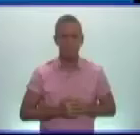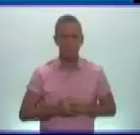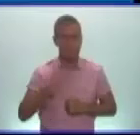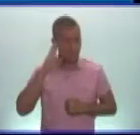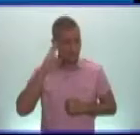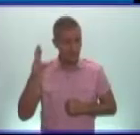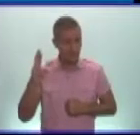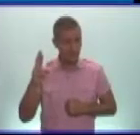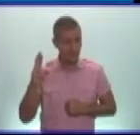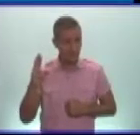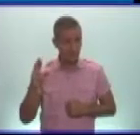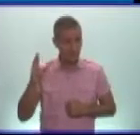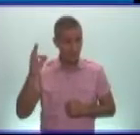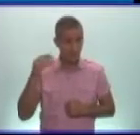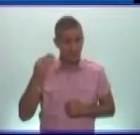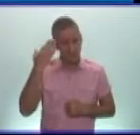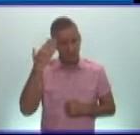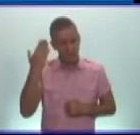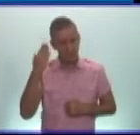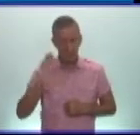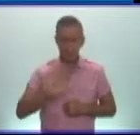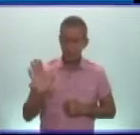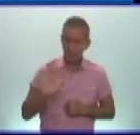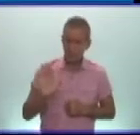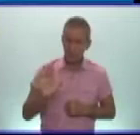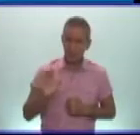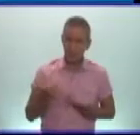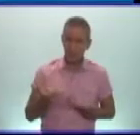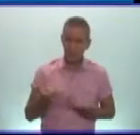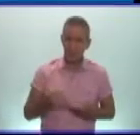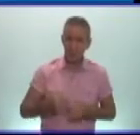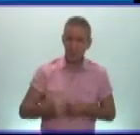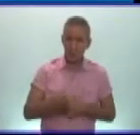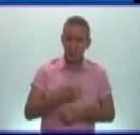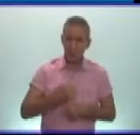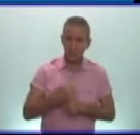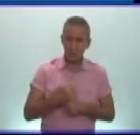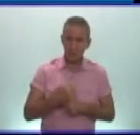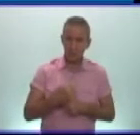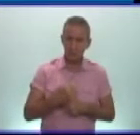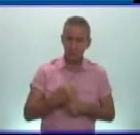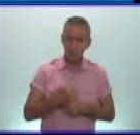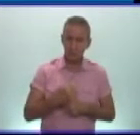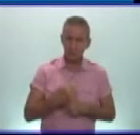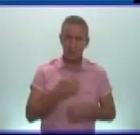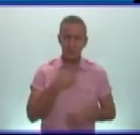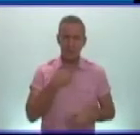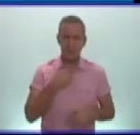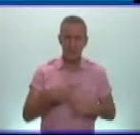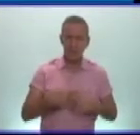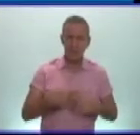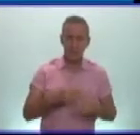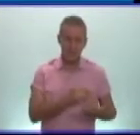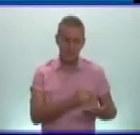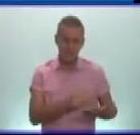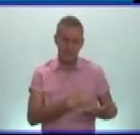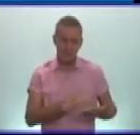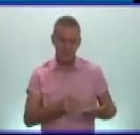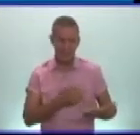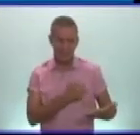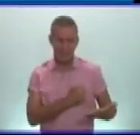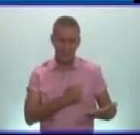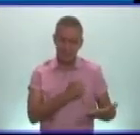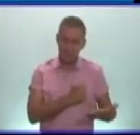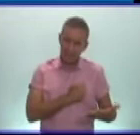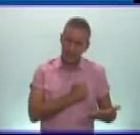Recordarles que en el saludo y en la despedida vamos a usar expresiones cariñosas. Vamos entonces a